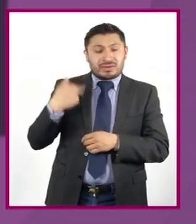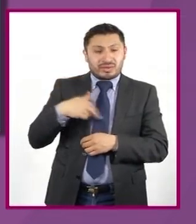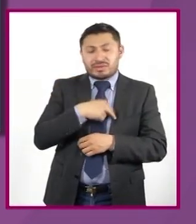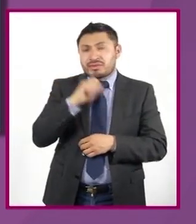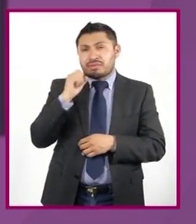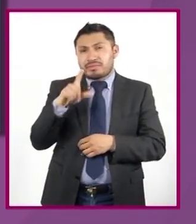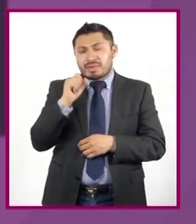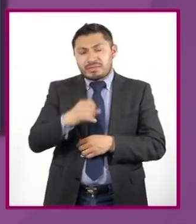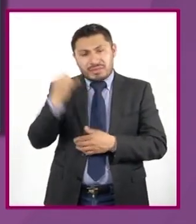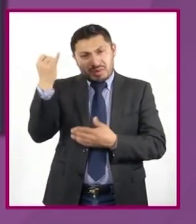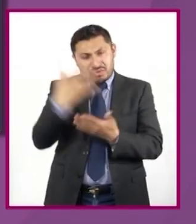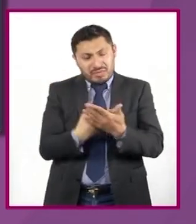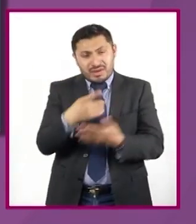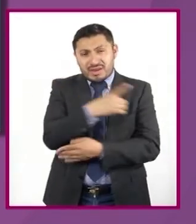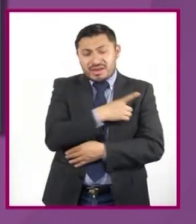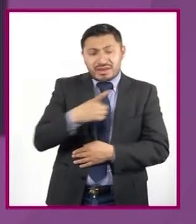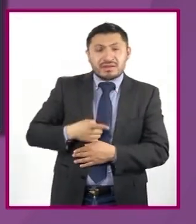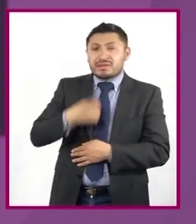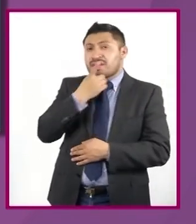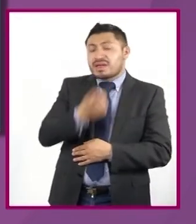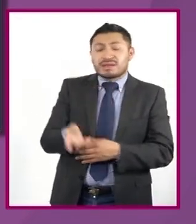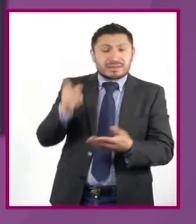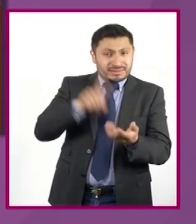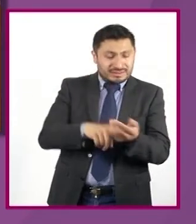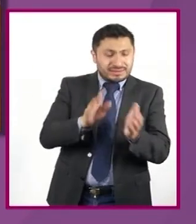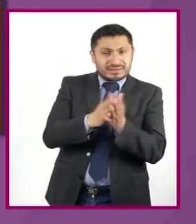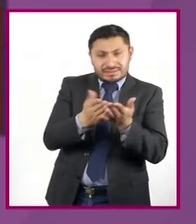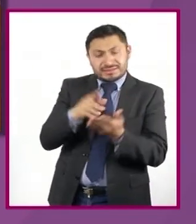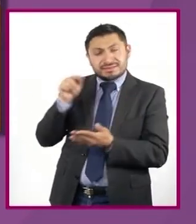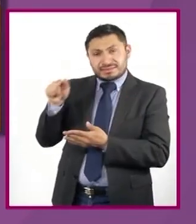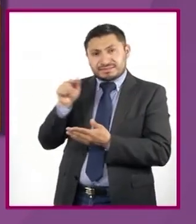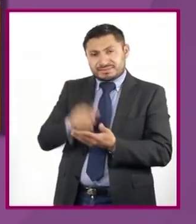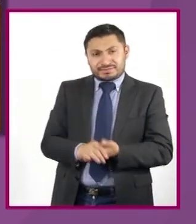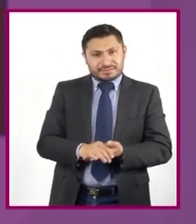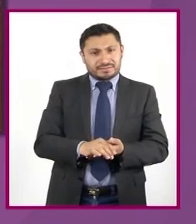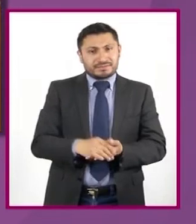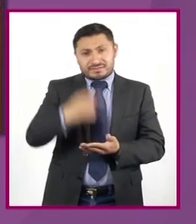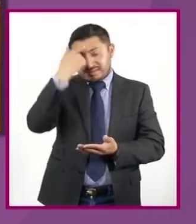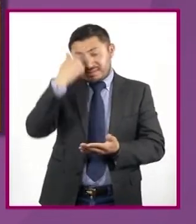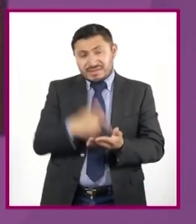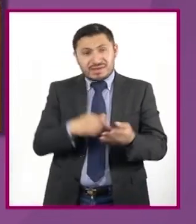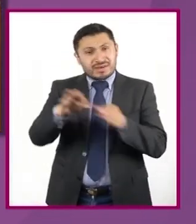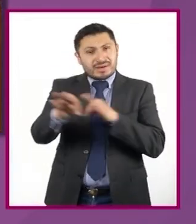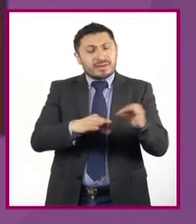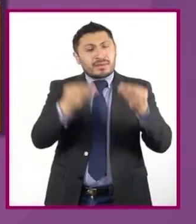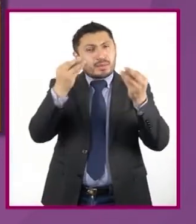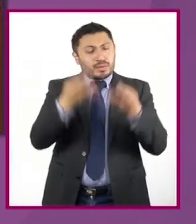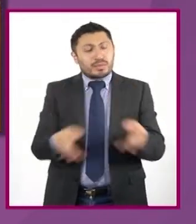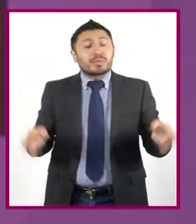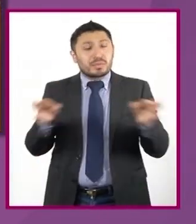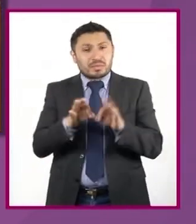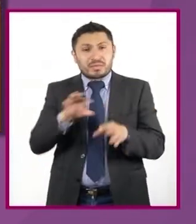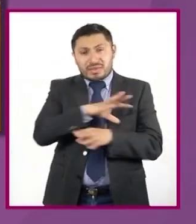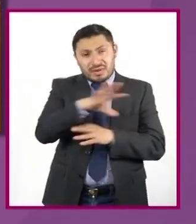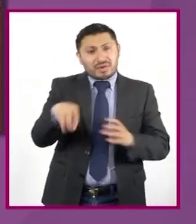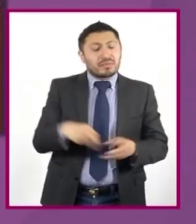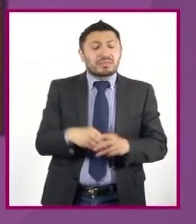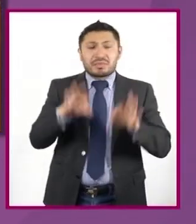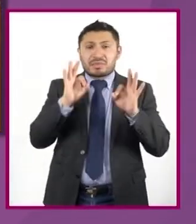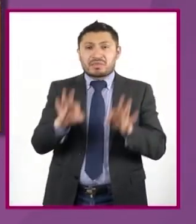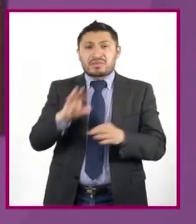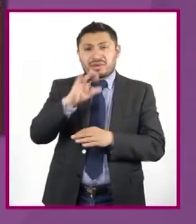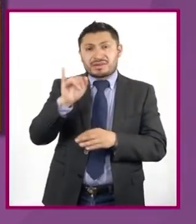gráficos, debemos decir de dónde los obtuvimos. Creo que nuestro trabajo va a quedar muy completo y con excelentes citas.